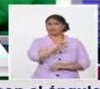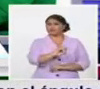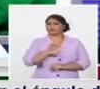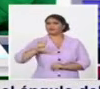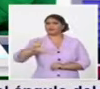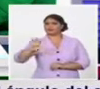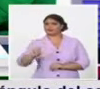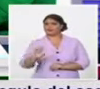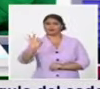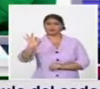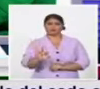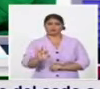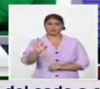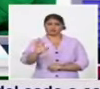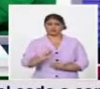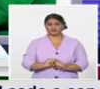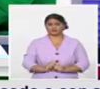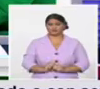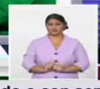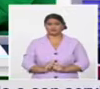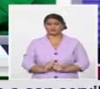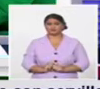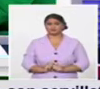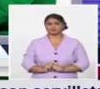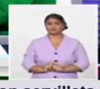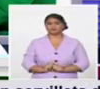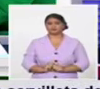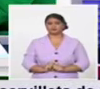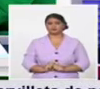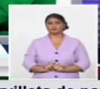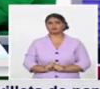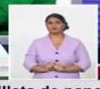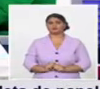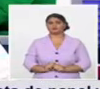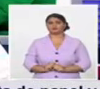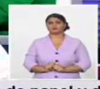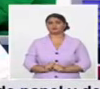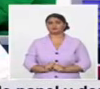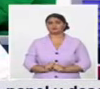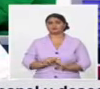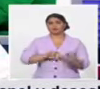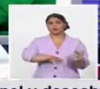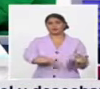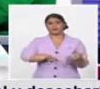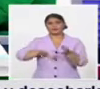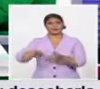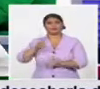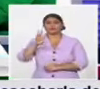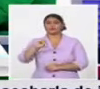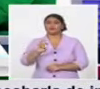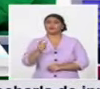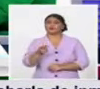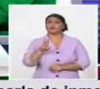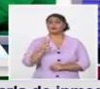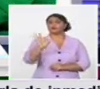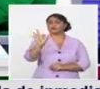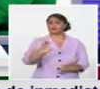50,6% del masculino, discretamente superior. El 40,2% de todos los diagnosticados